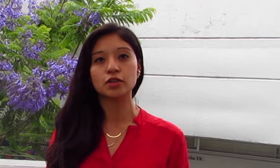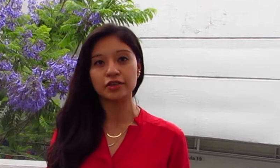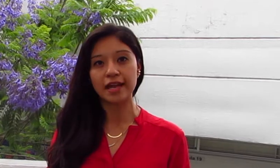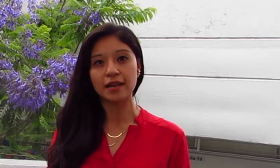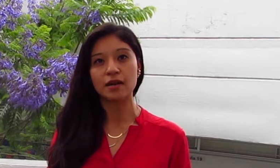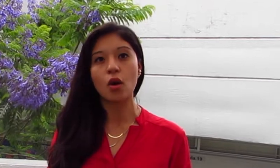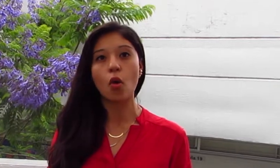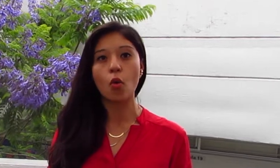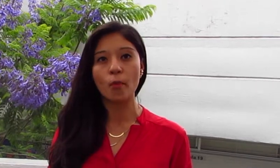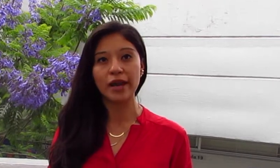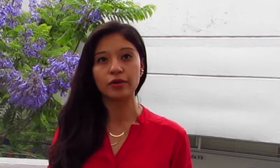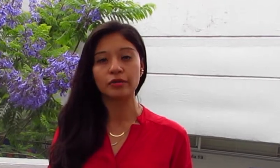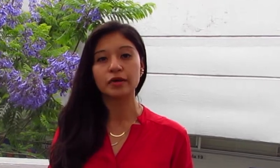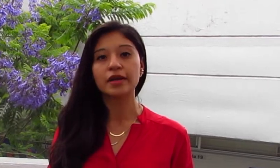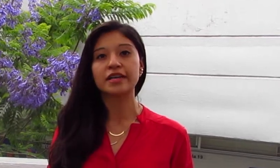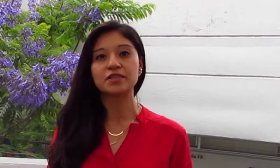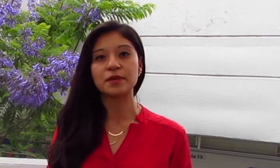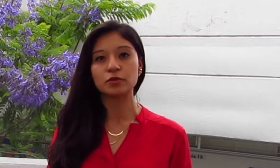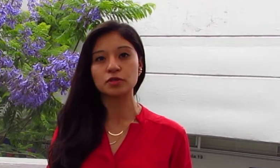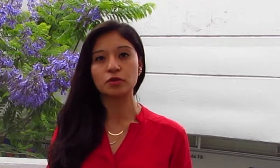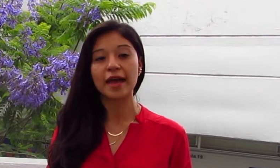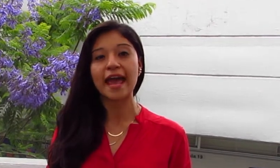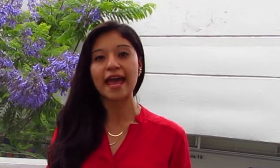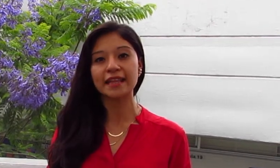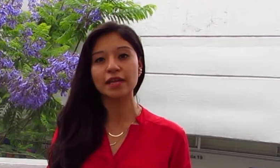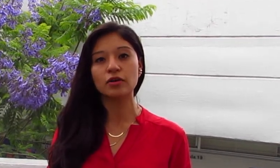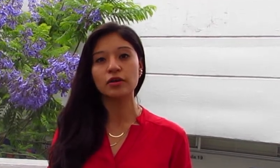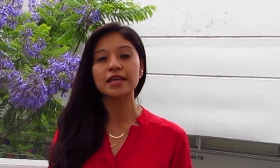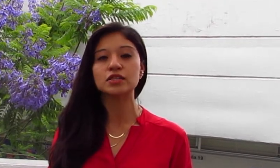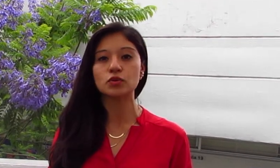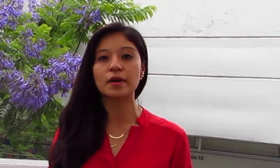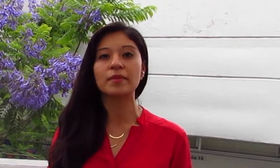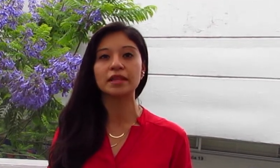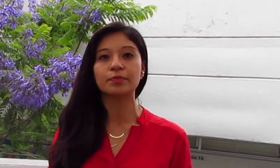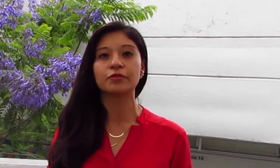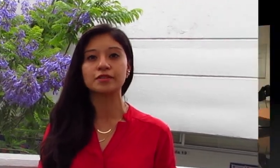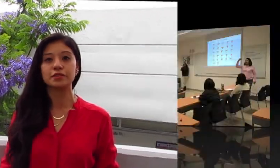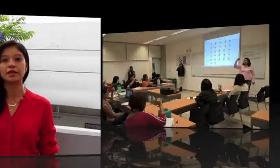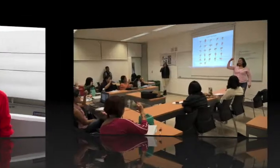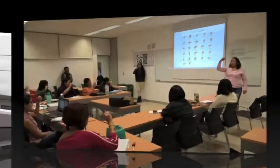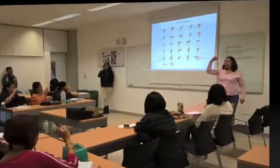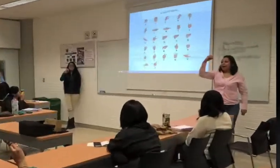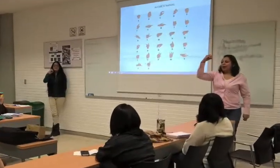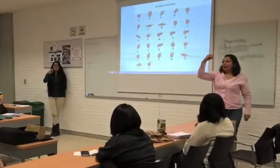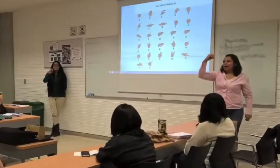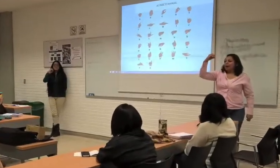ser horizontal, humano, respetuoso, ético y sumamente